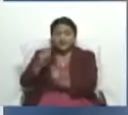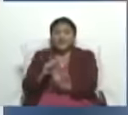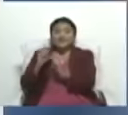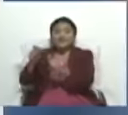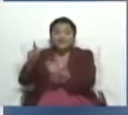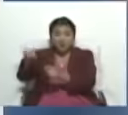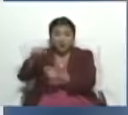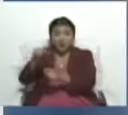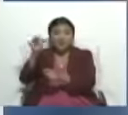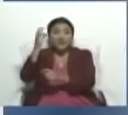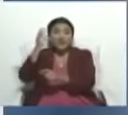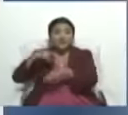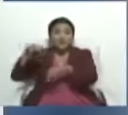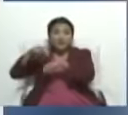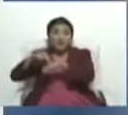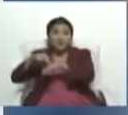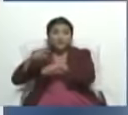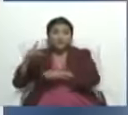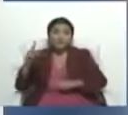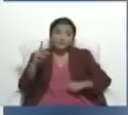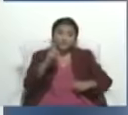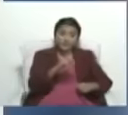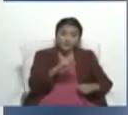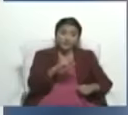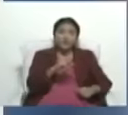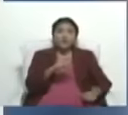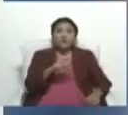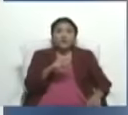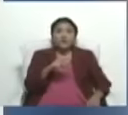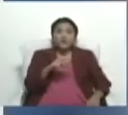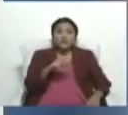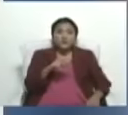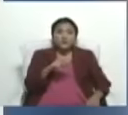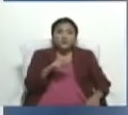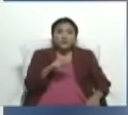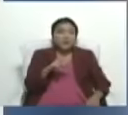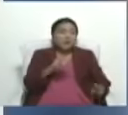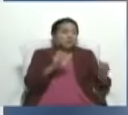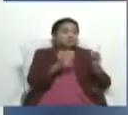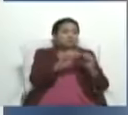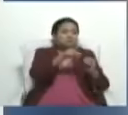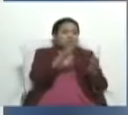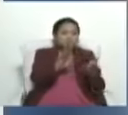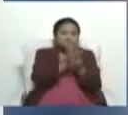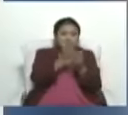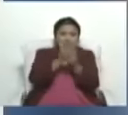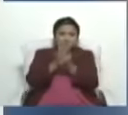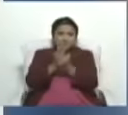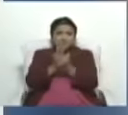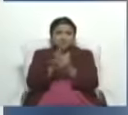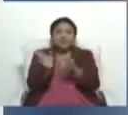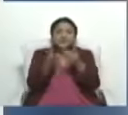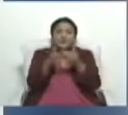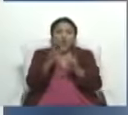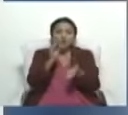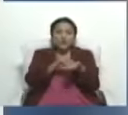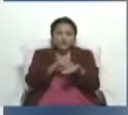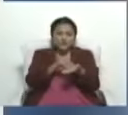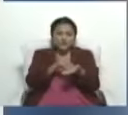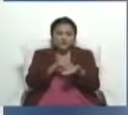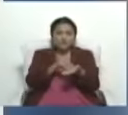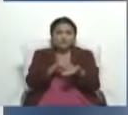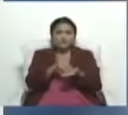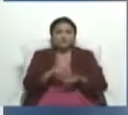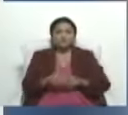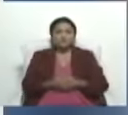el cual viene y realmente se acoge a lo que estaba en el expediente y el caso, después de unos meses y unos